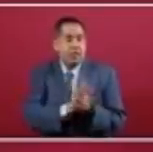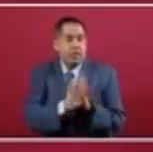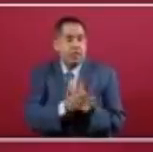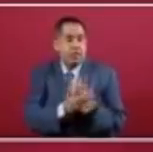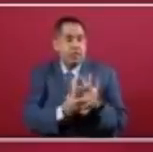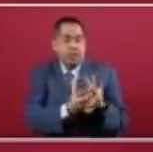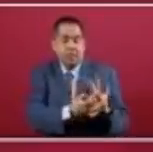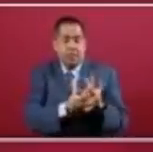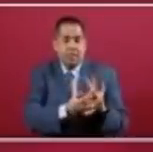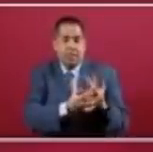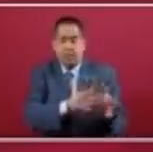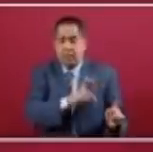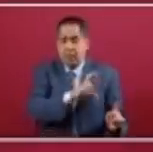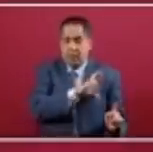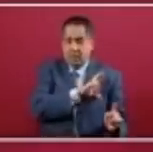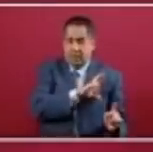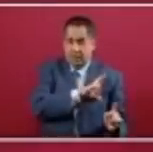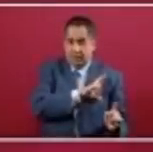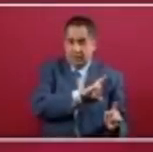entre el sector